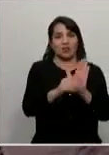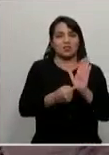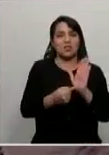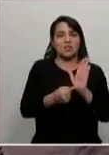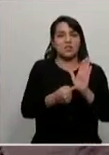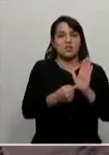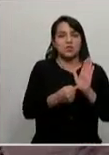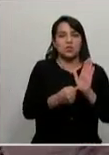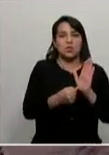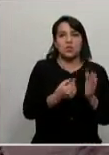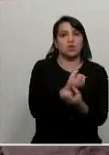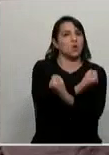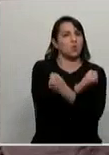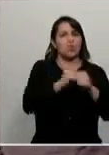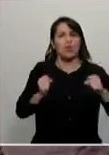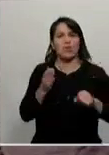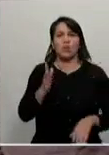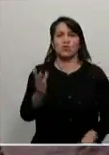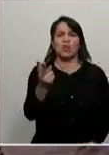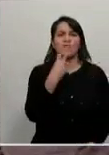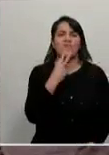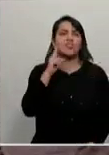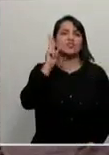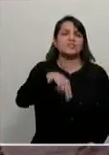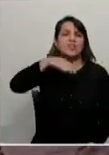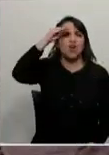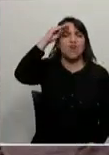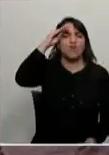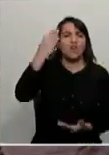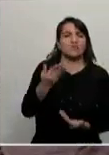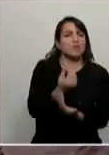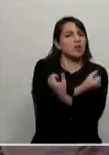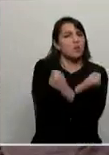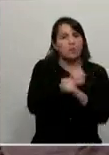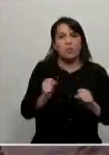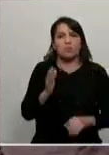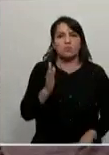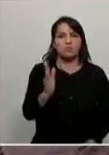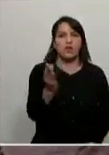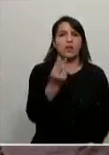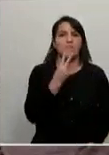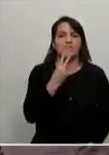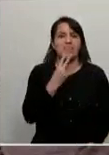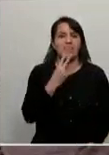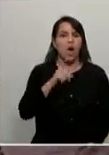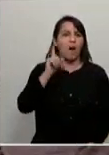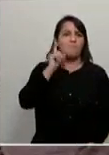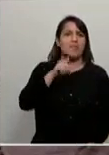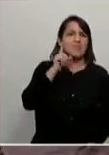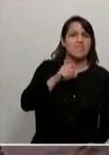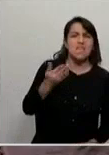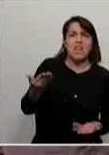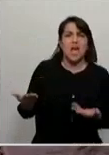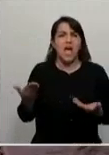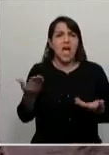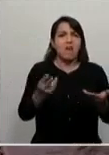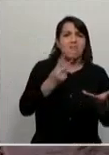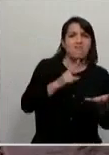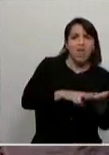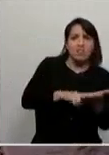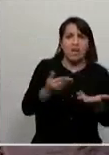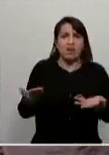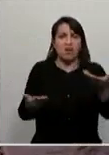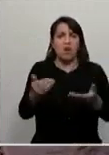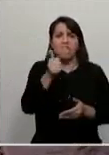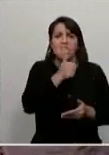este borrador es mucha información ciudadana. Quiero agradecerte este contacto con la redacción, Valentina Matus. Vamos a estar muy pendientes de